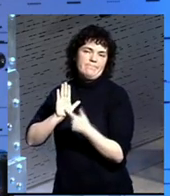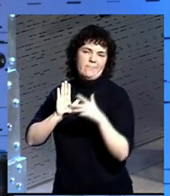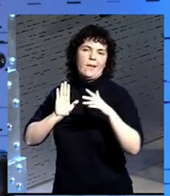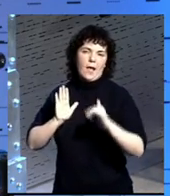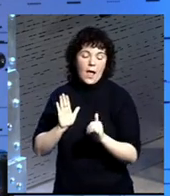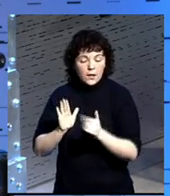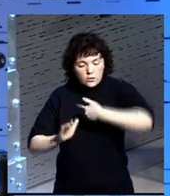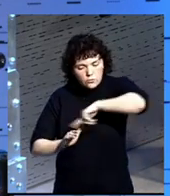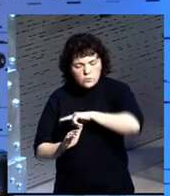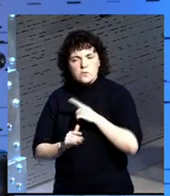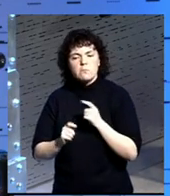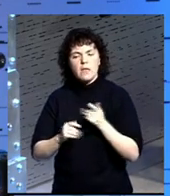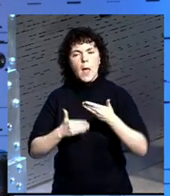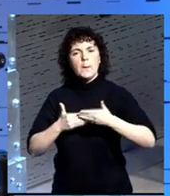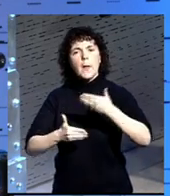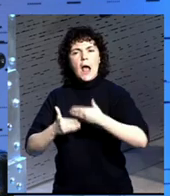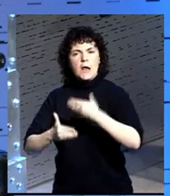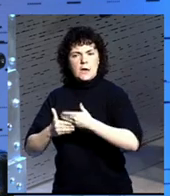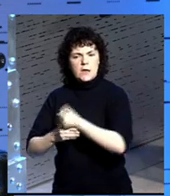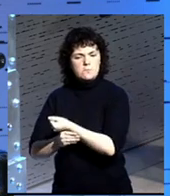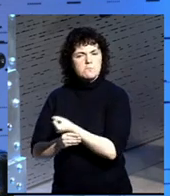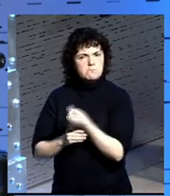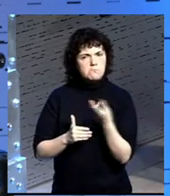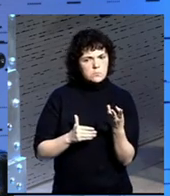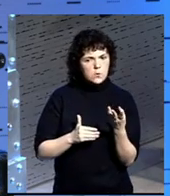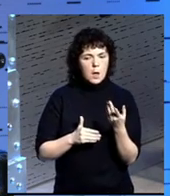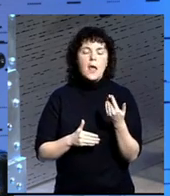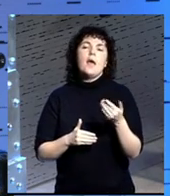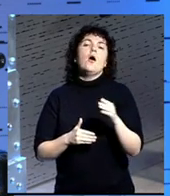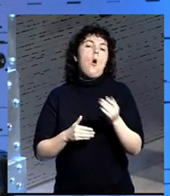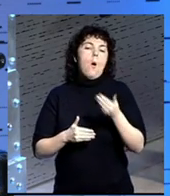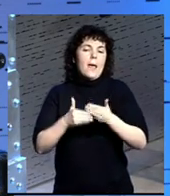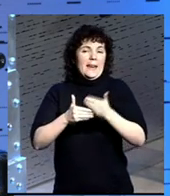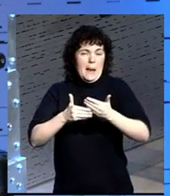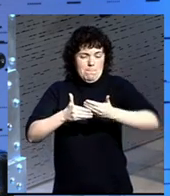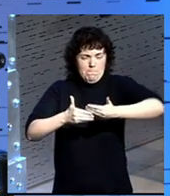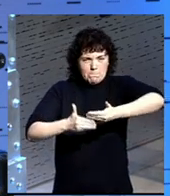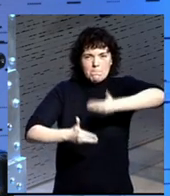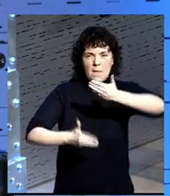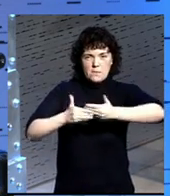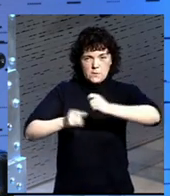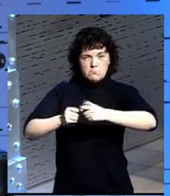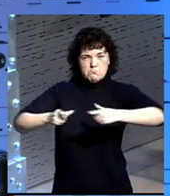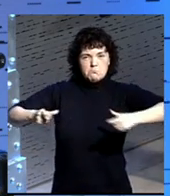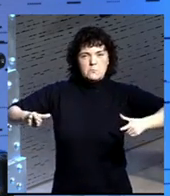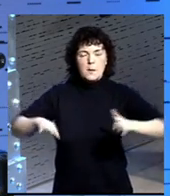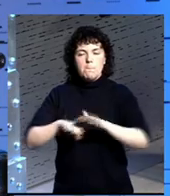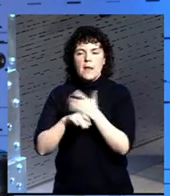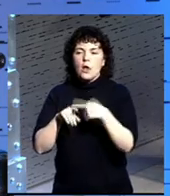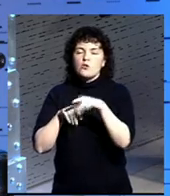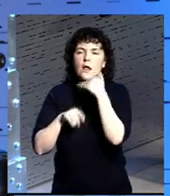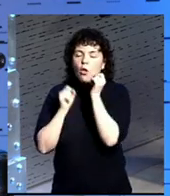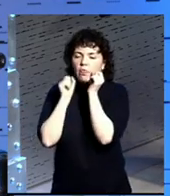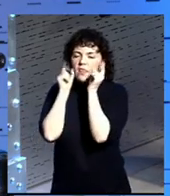puesto muchas barreras o hemos incluso elevado las barreras o las protecciones que teníamos para detectar